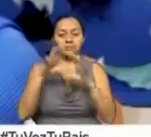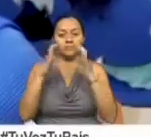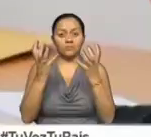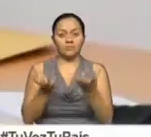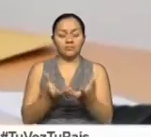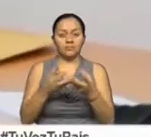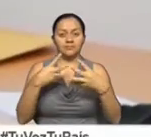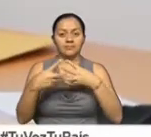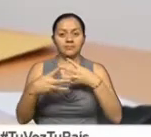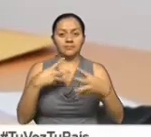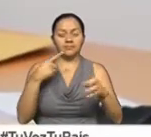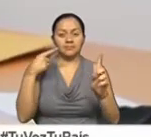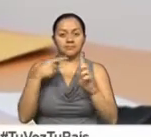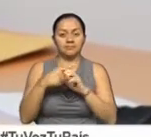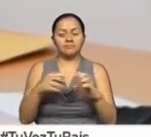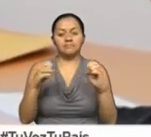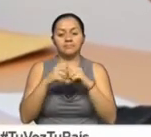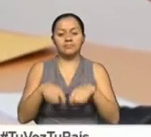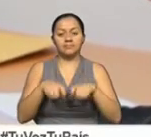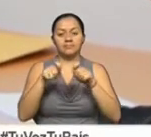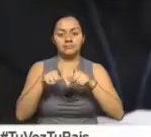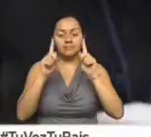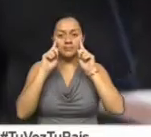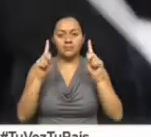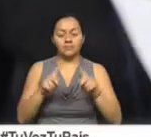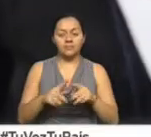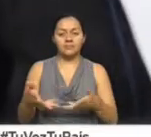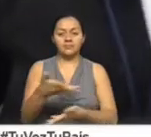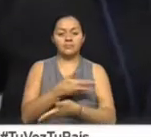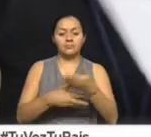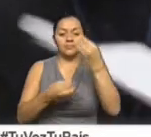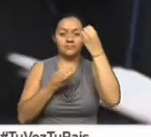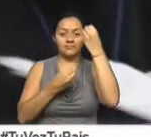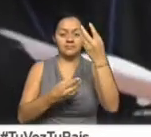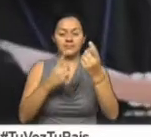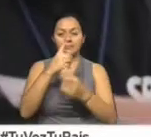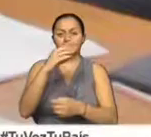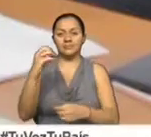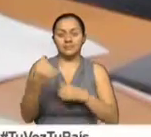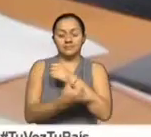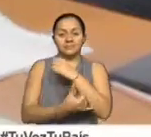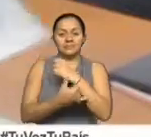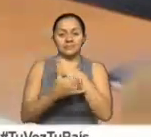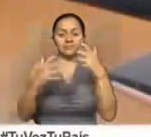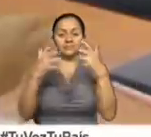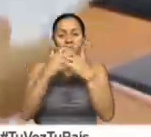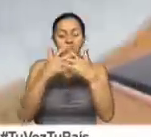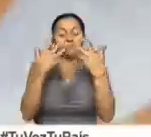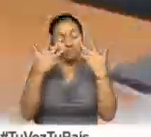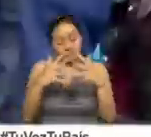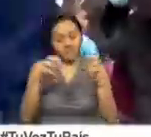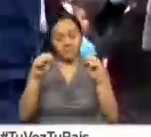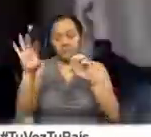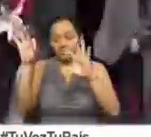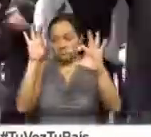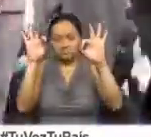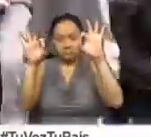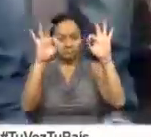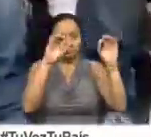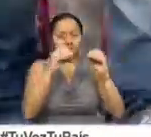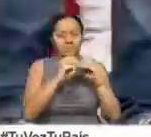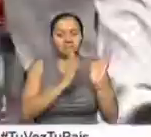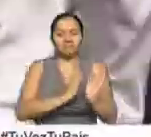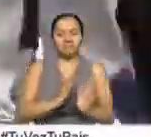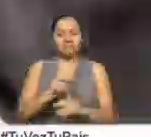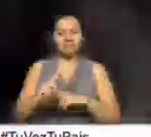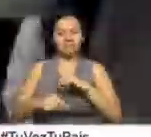Transparencia, lo cual le permite firmar convenios para compartir información con más de 100 países, hecho que ha permitido que el país esté más preparado